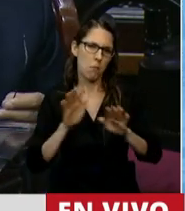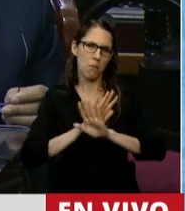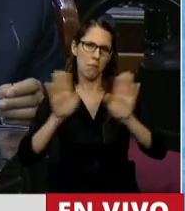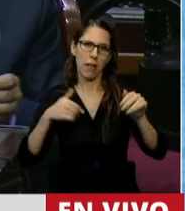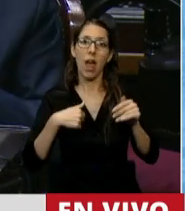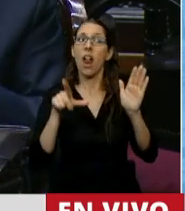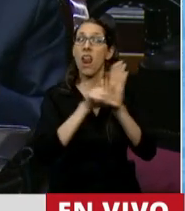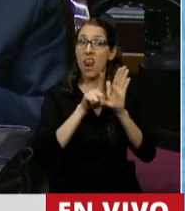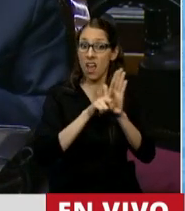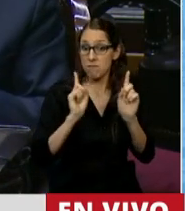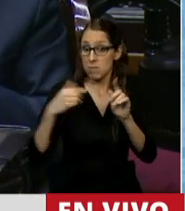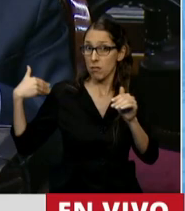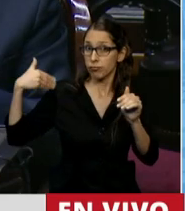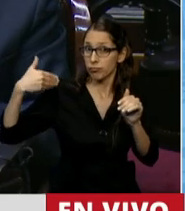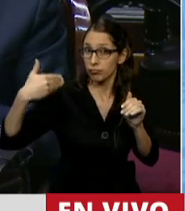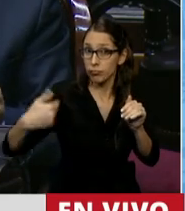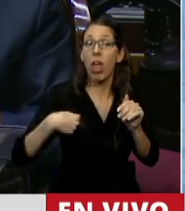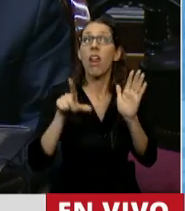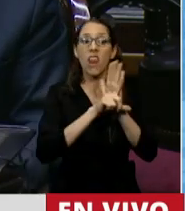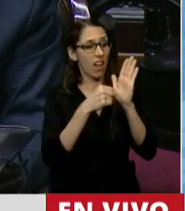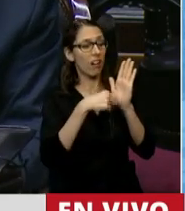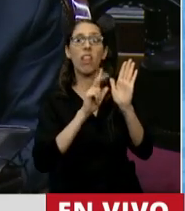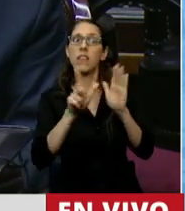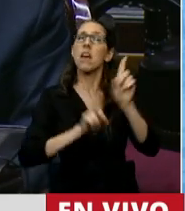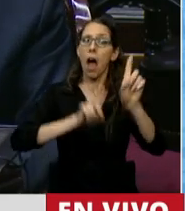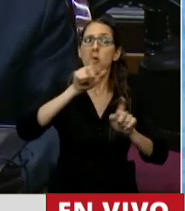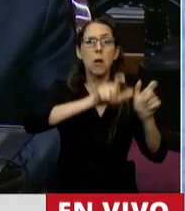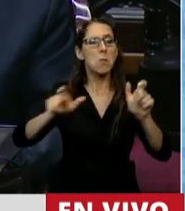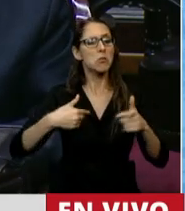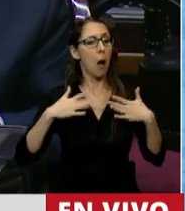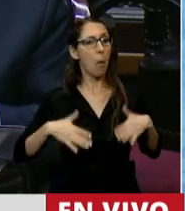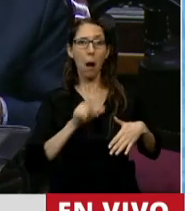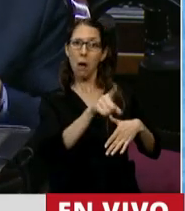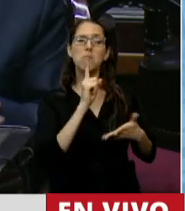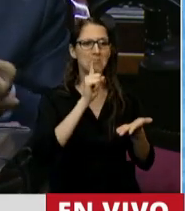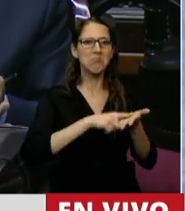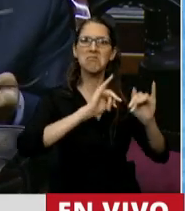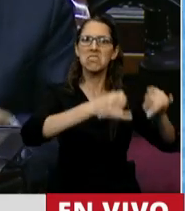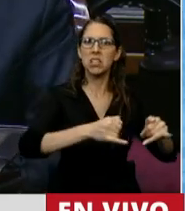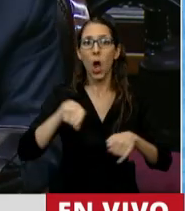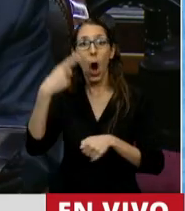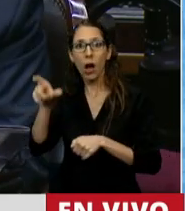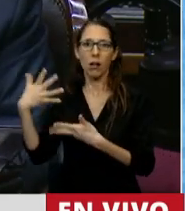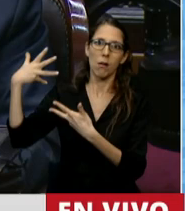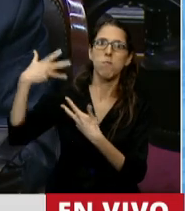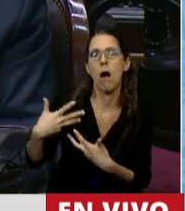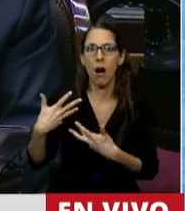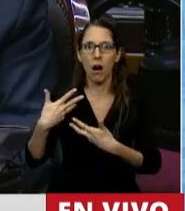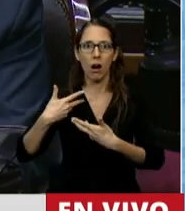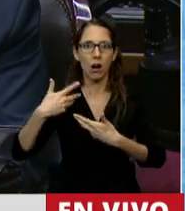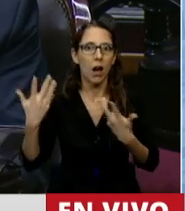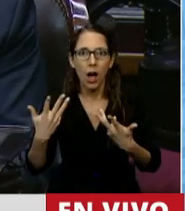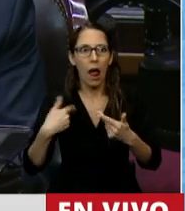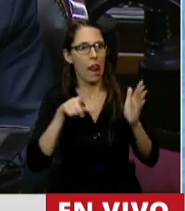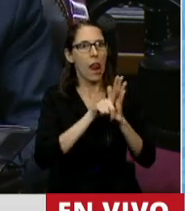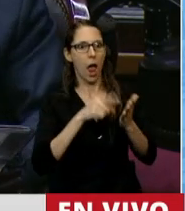legislación que sigue promoviendo que algunos puedan decidir sobre sus cuerpos mientras otras carguen con toda la responsabilidad y el peso